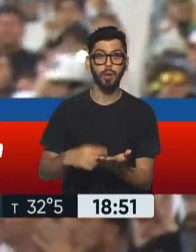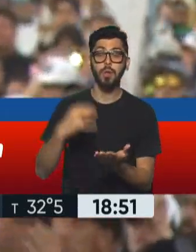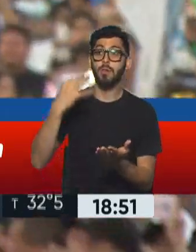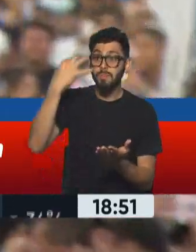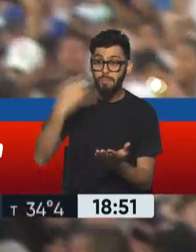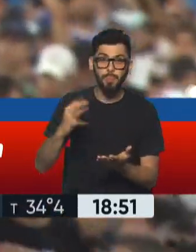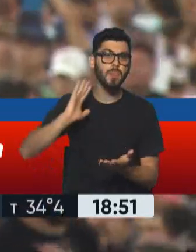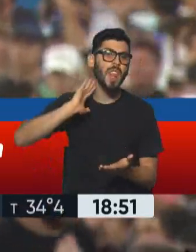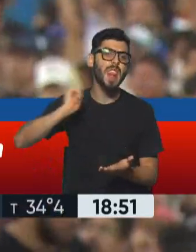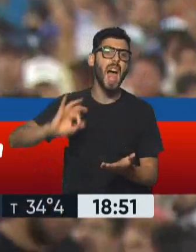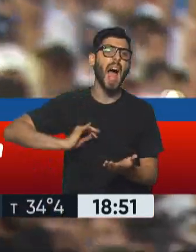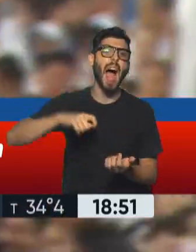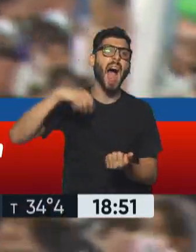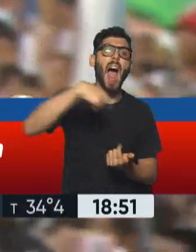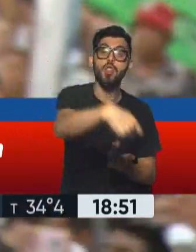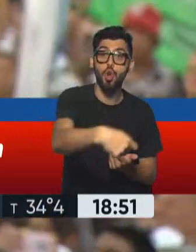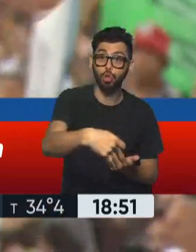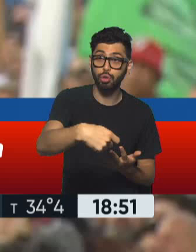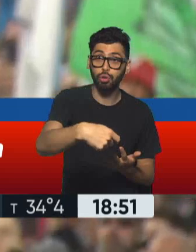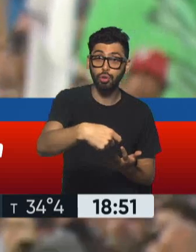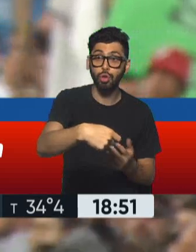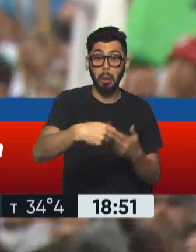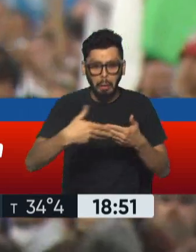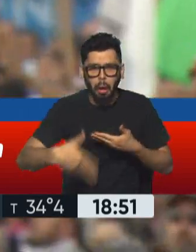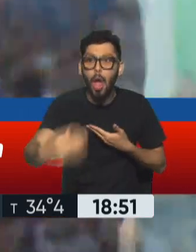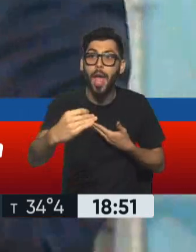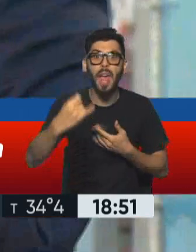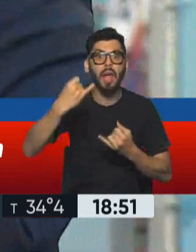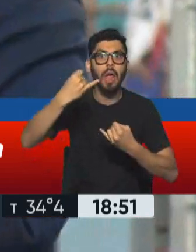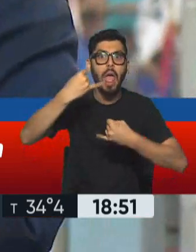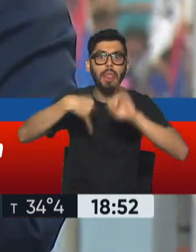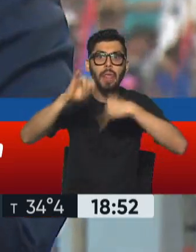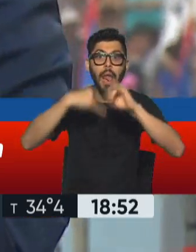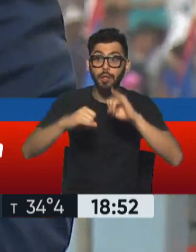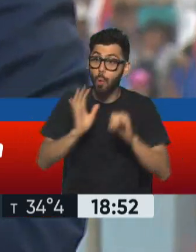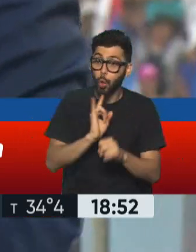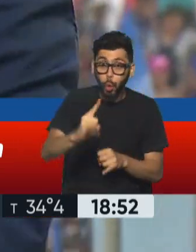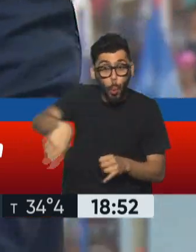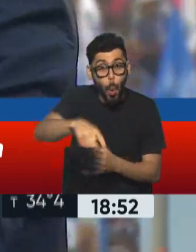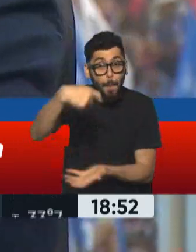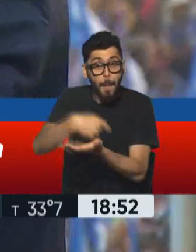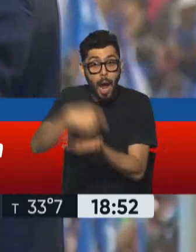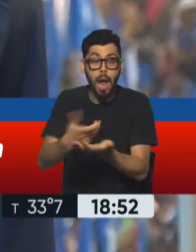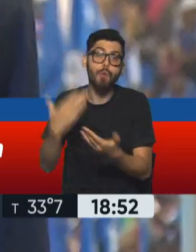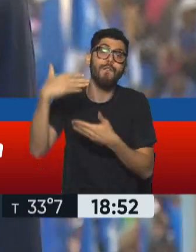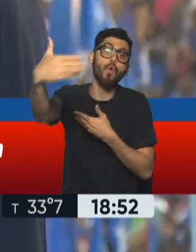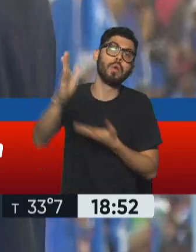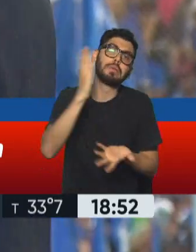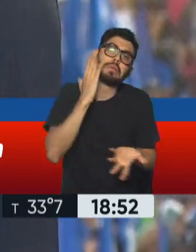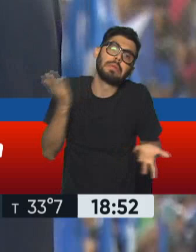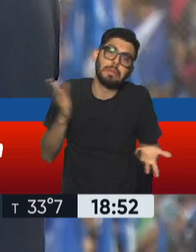años. Los años restantes son intereses que debían pagar ustedes en desmedro de su futuro. Pero eso no lo cuentan